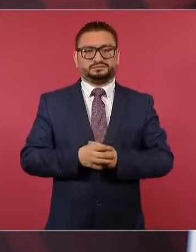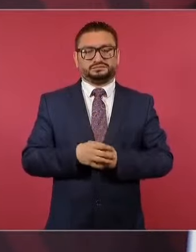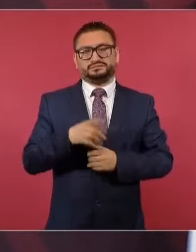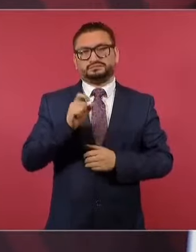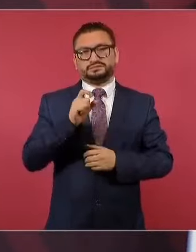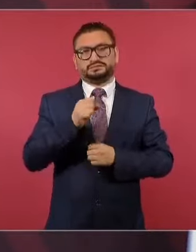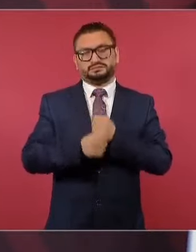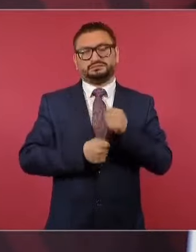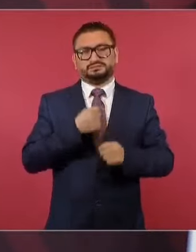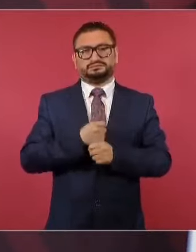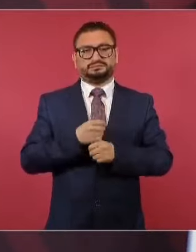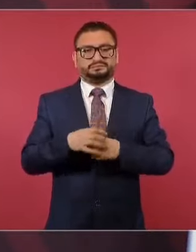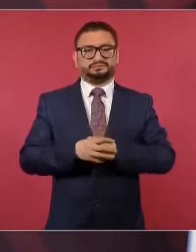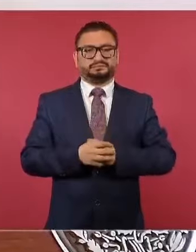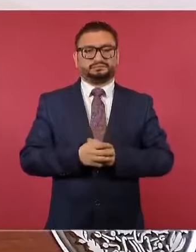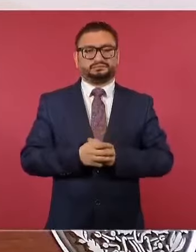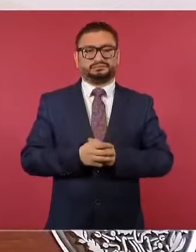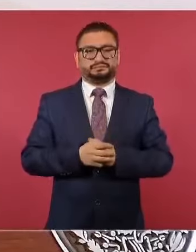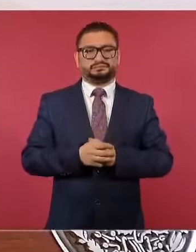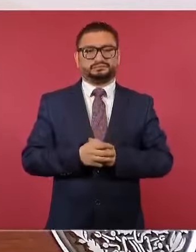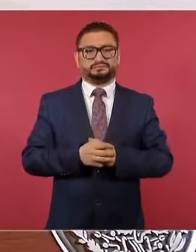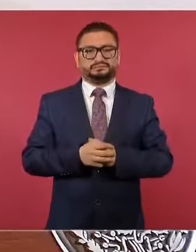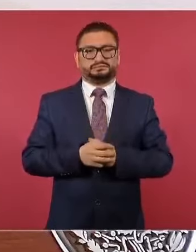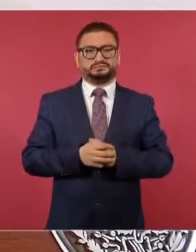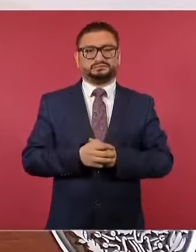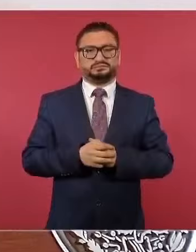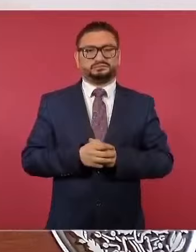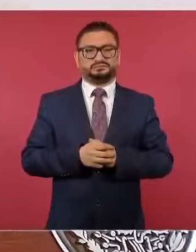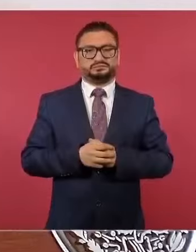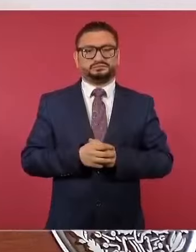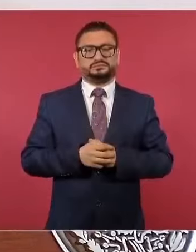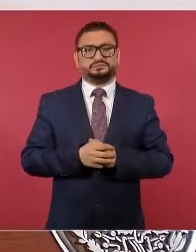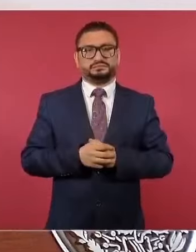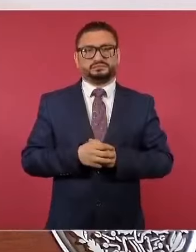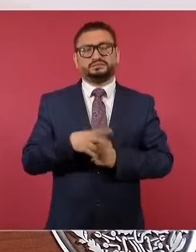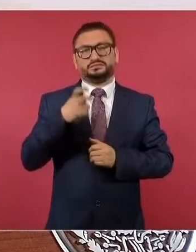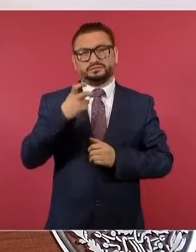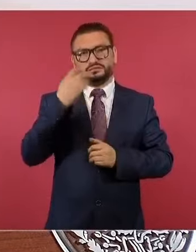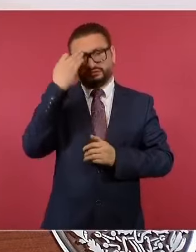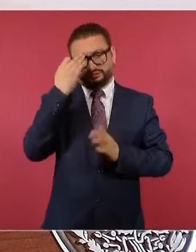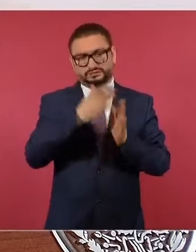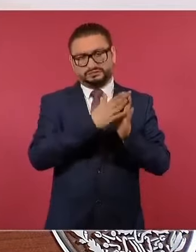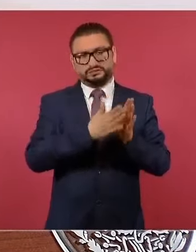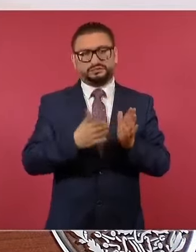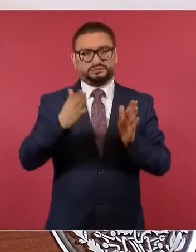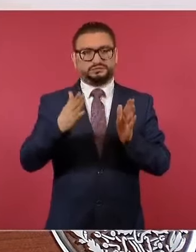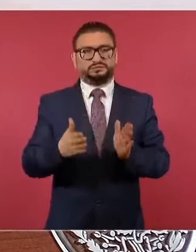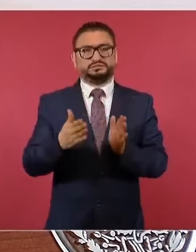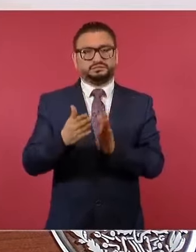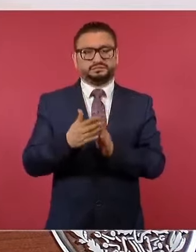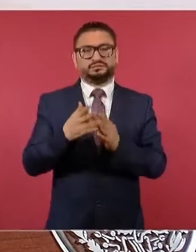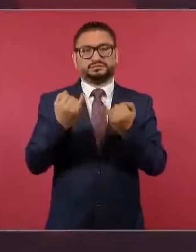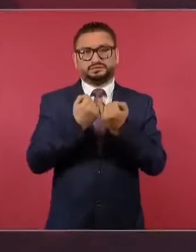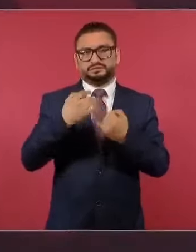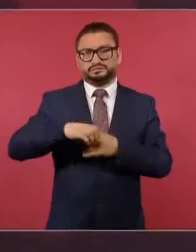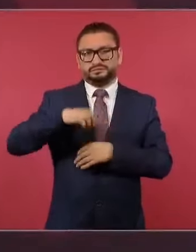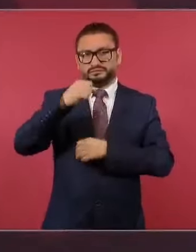son 20. Entonces, por ese tiempo y por la